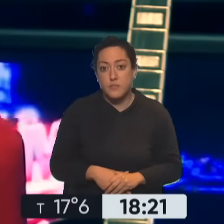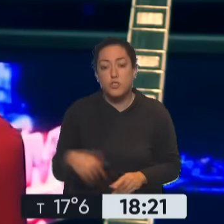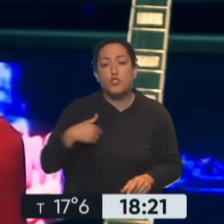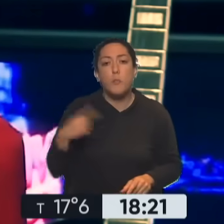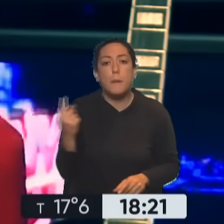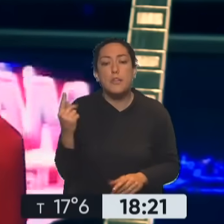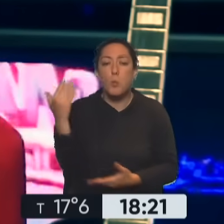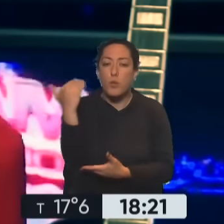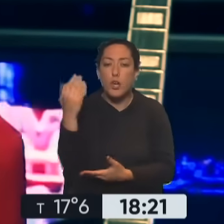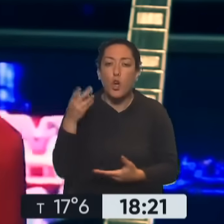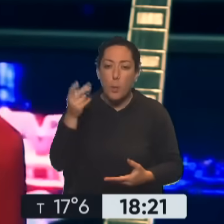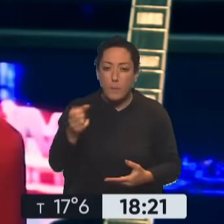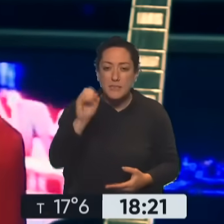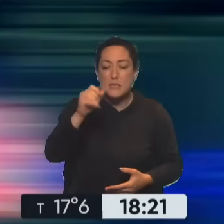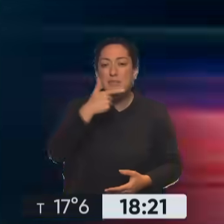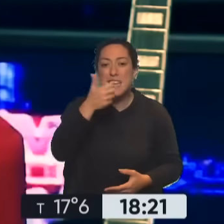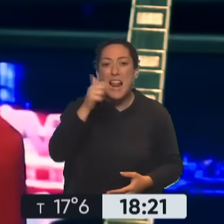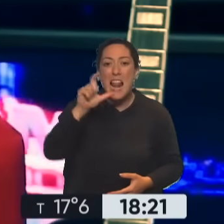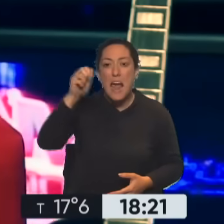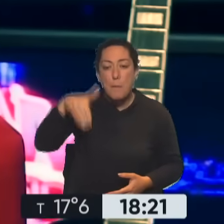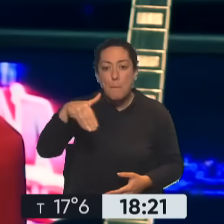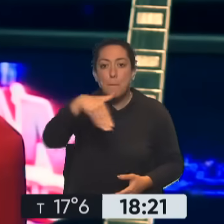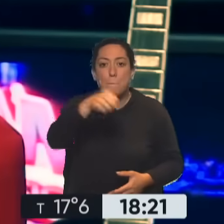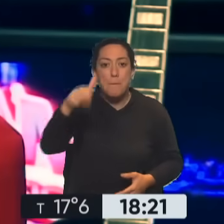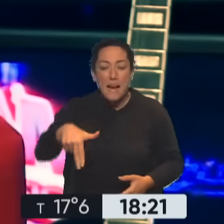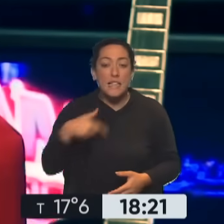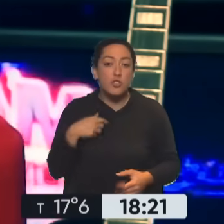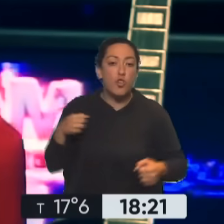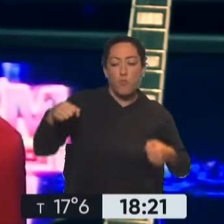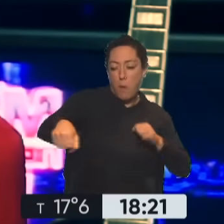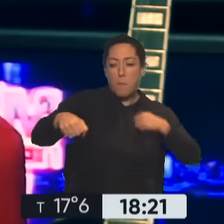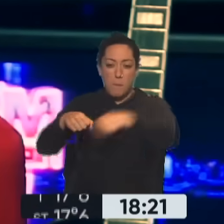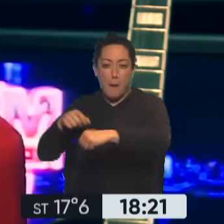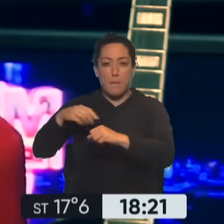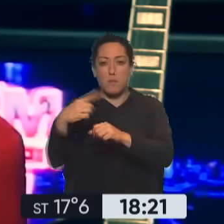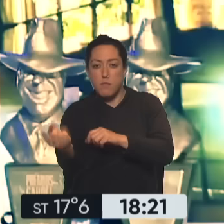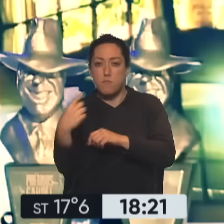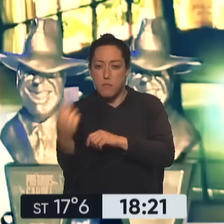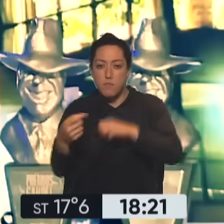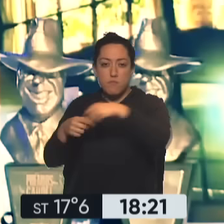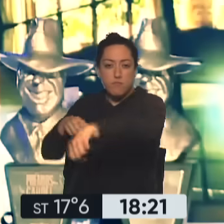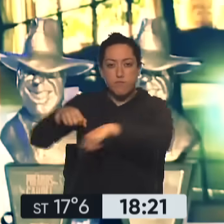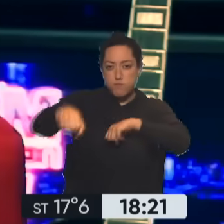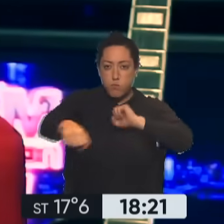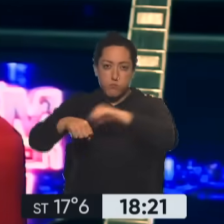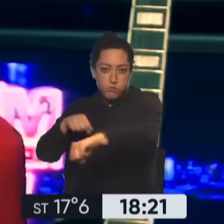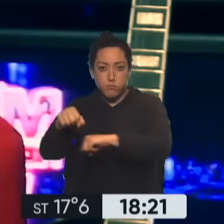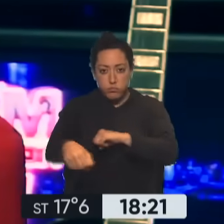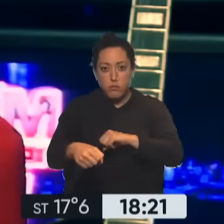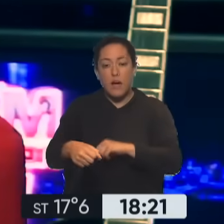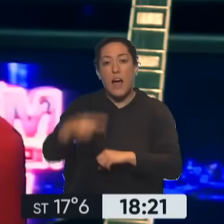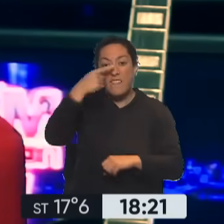un muñeco que se llama Slam Man. Entonces lo boxeaba al muñeco ese y nada, y lo